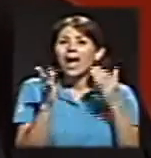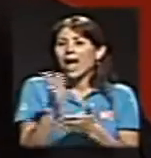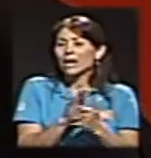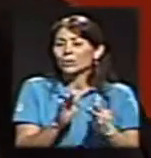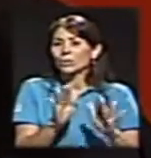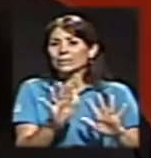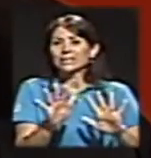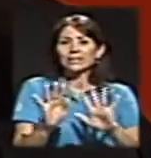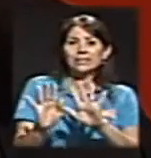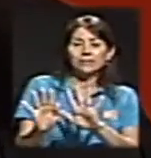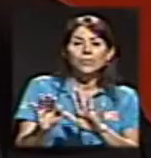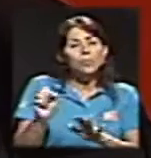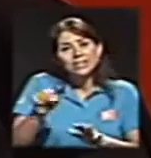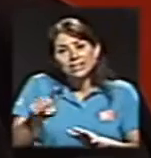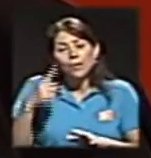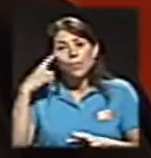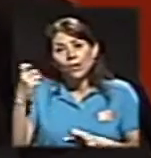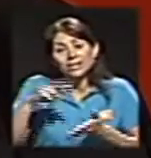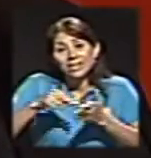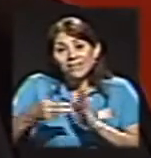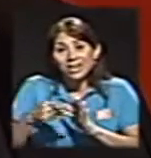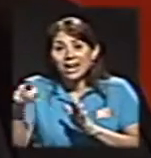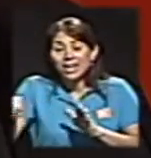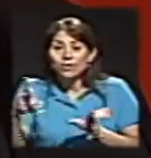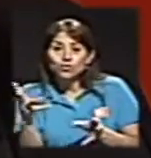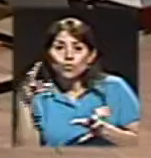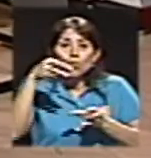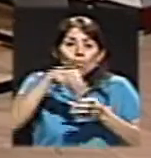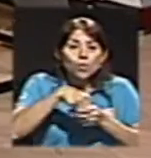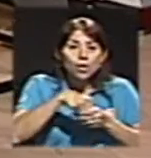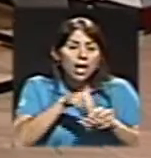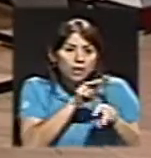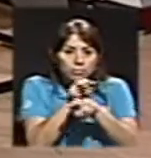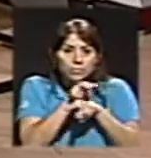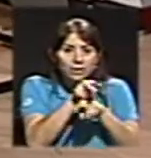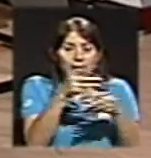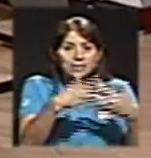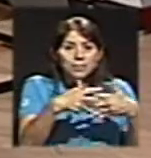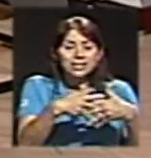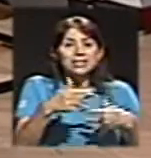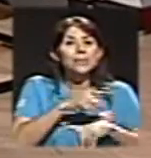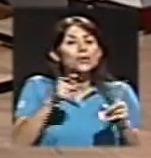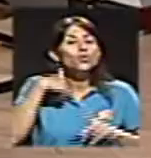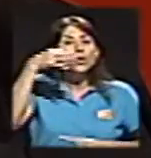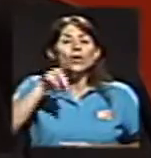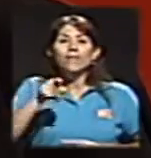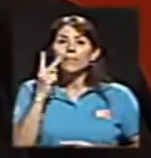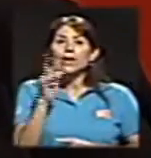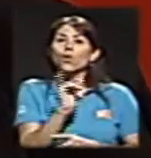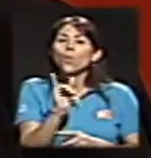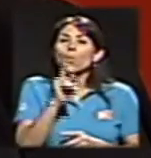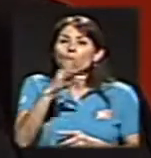implica intervención en el comportamiento individual privado de las empresas. A mí me parece que tienen que ver más bien como un elemento que les ayuda a